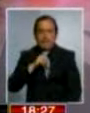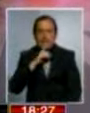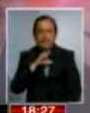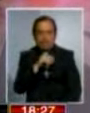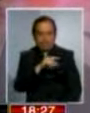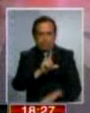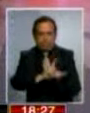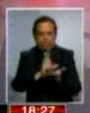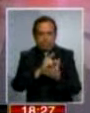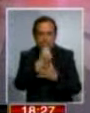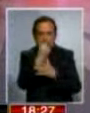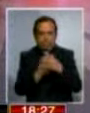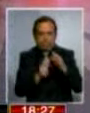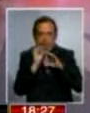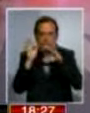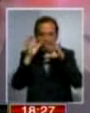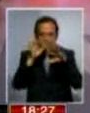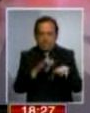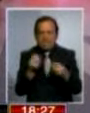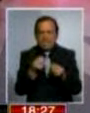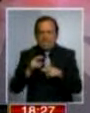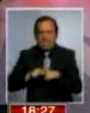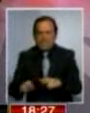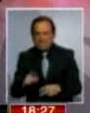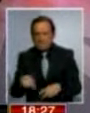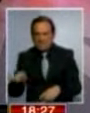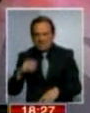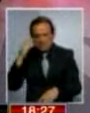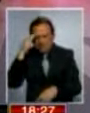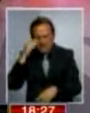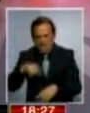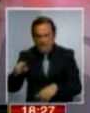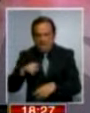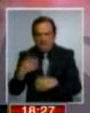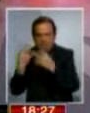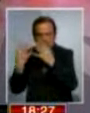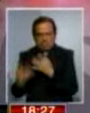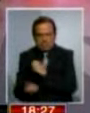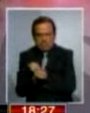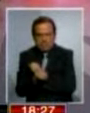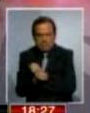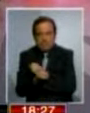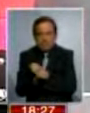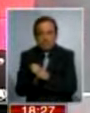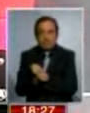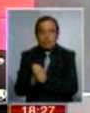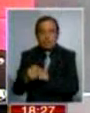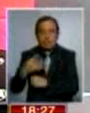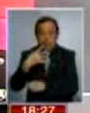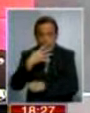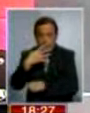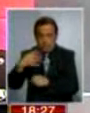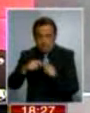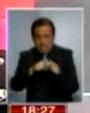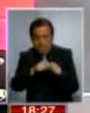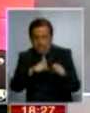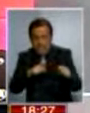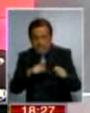inundable. ¿Qué era lo que venía después? ¿Qué iban a hacer los gendarmes luego si no se hubiera producido esta fuga? Por eso, están a 400 metros de la